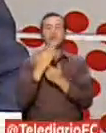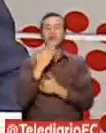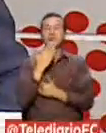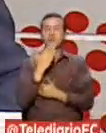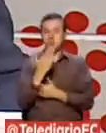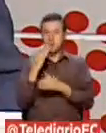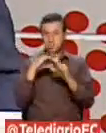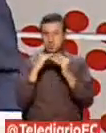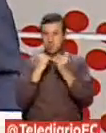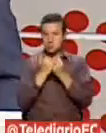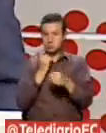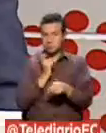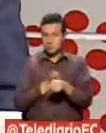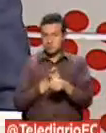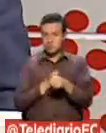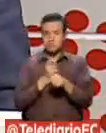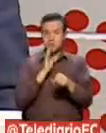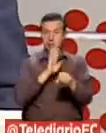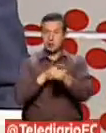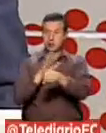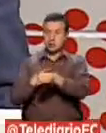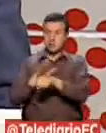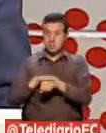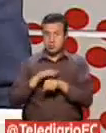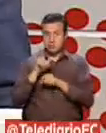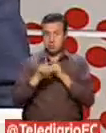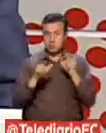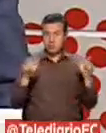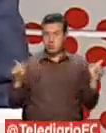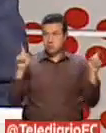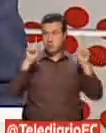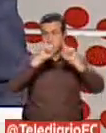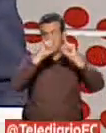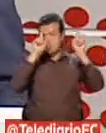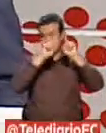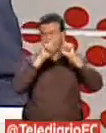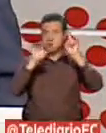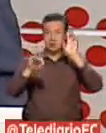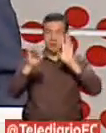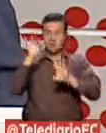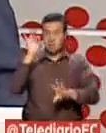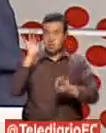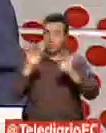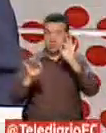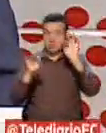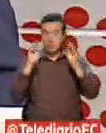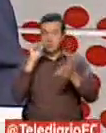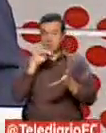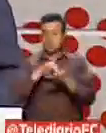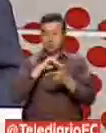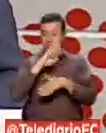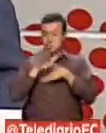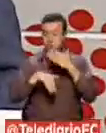La pregunta puntual es, ¿ha convocado a los accionistas, representantes legales, miembros de todas estas